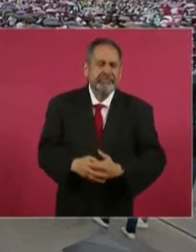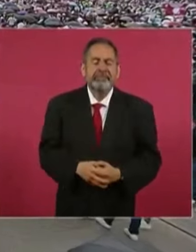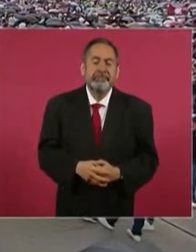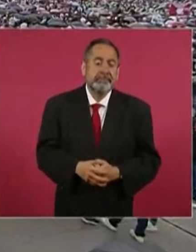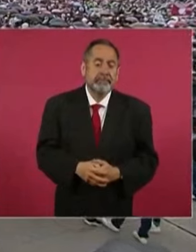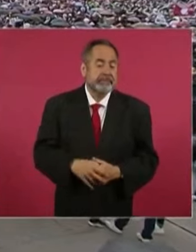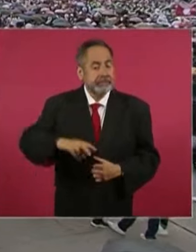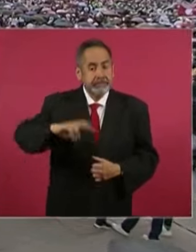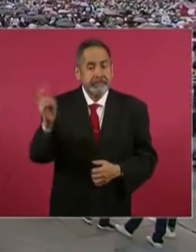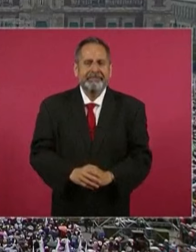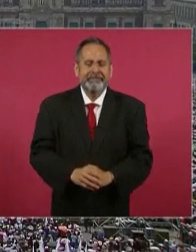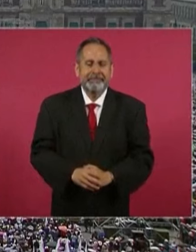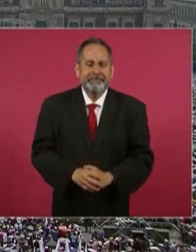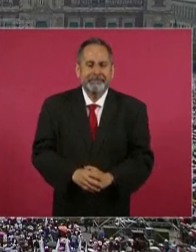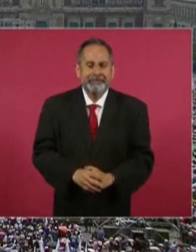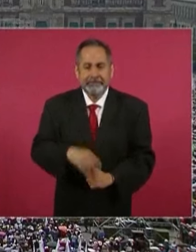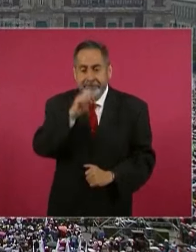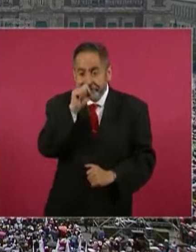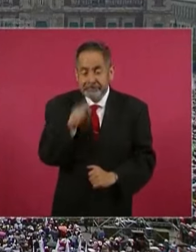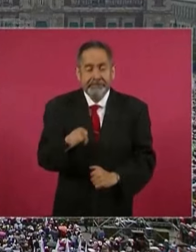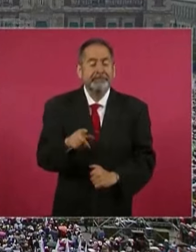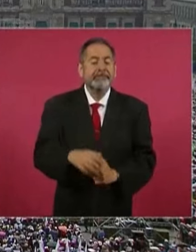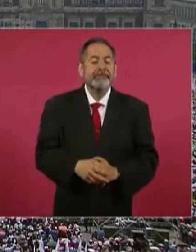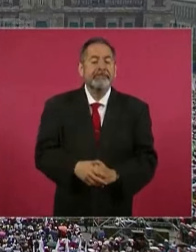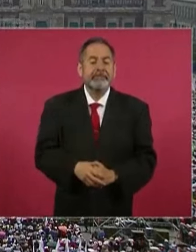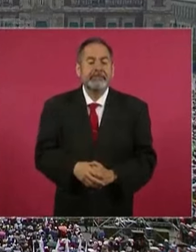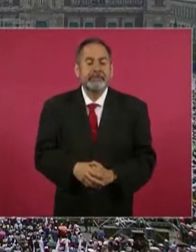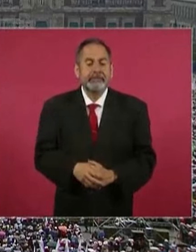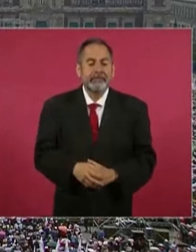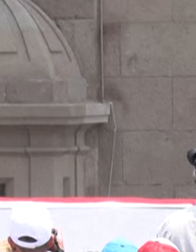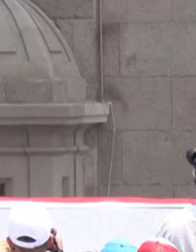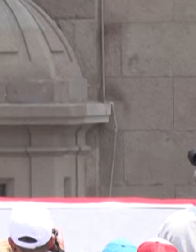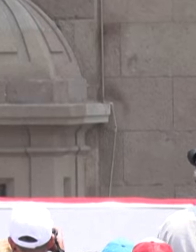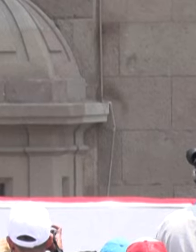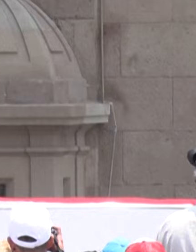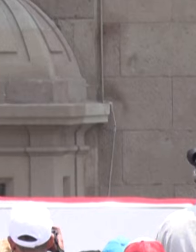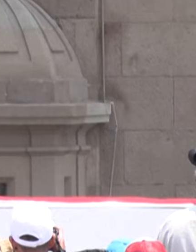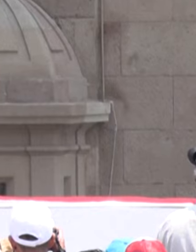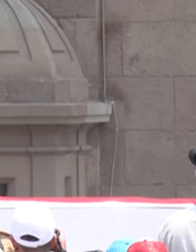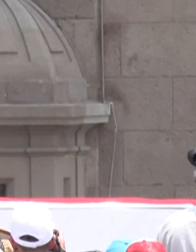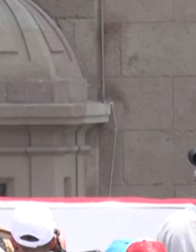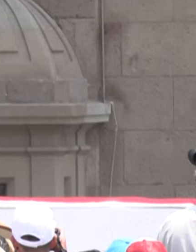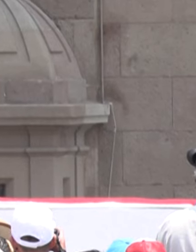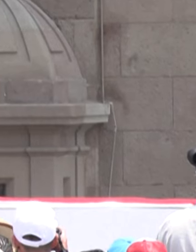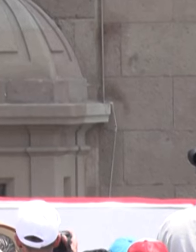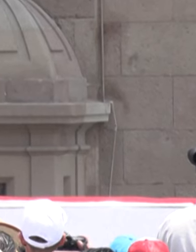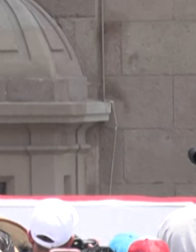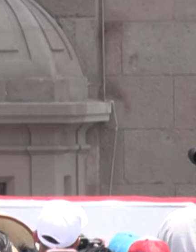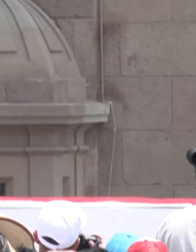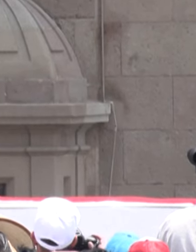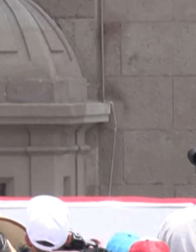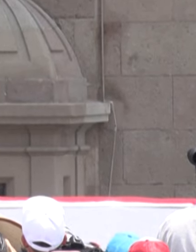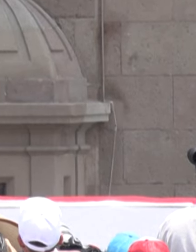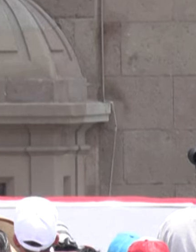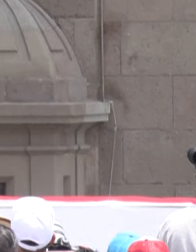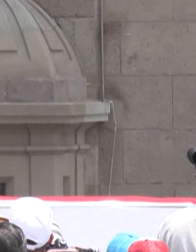Poder Judicial, que según argumenta, está al servicio de las élites. Lo que quieren los oligarcas